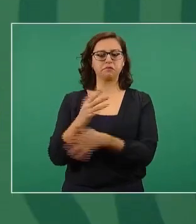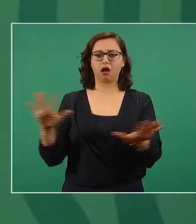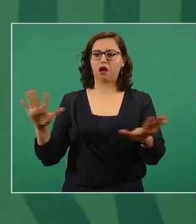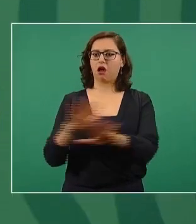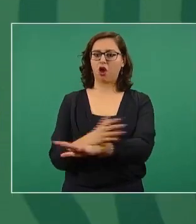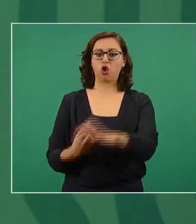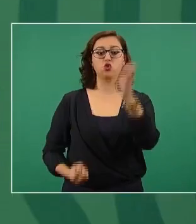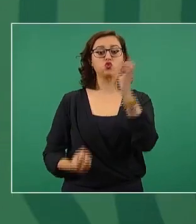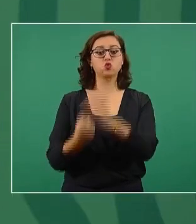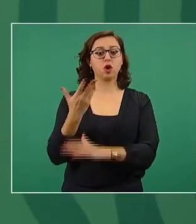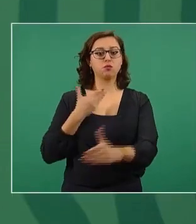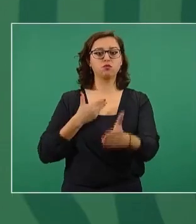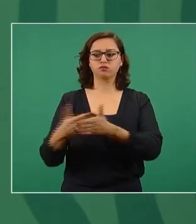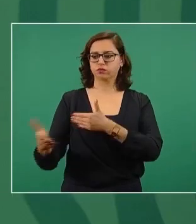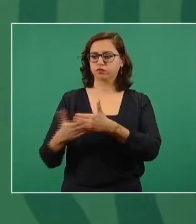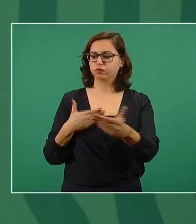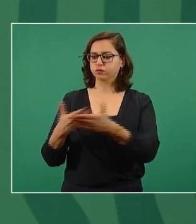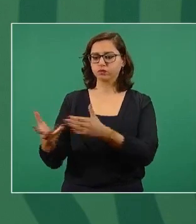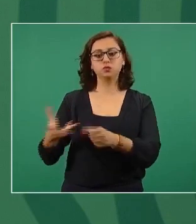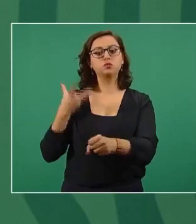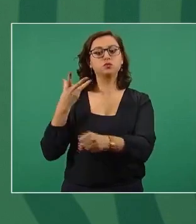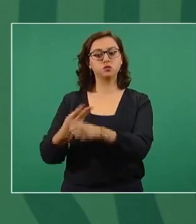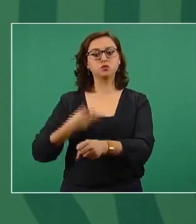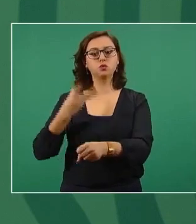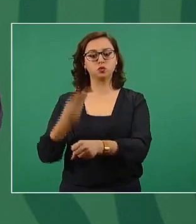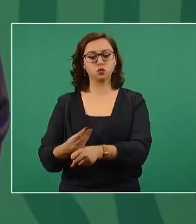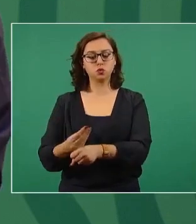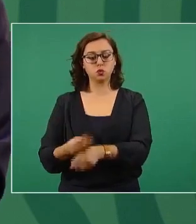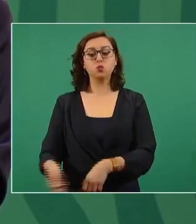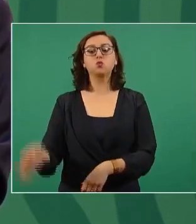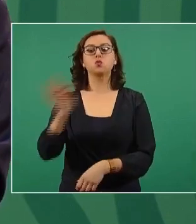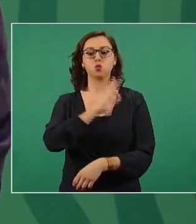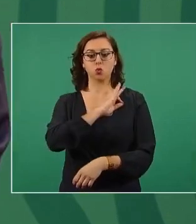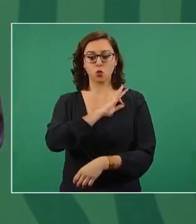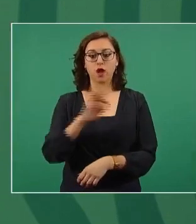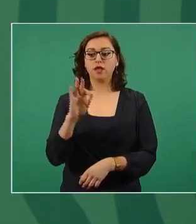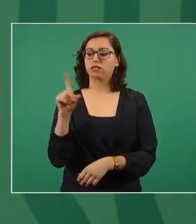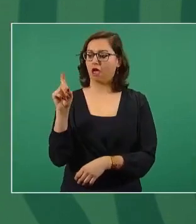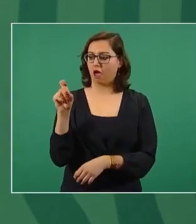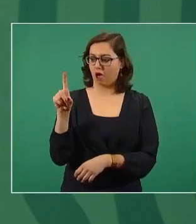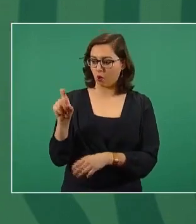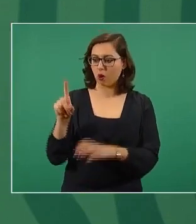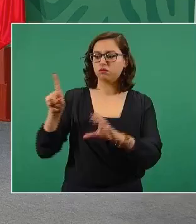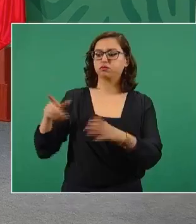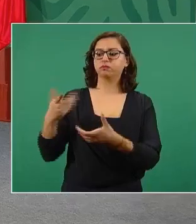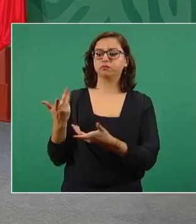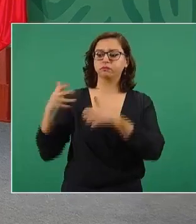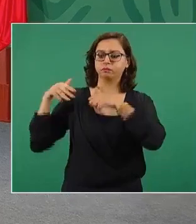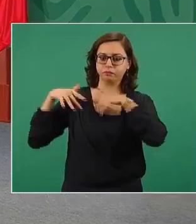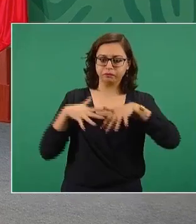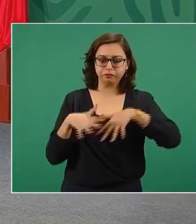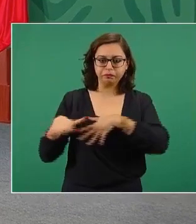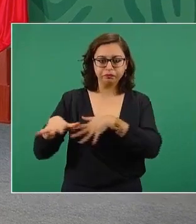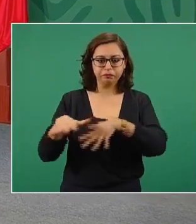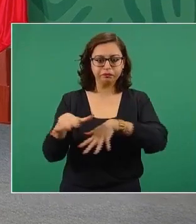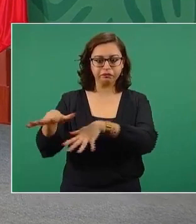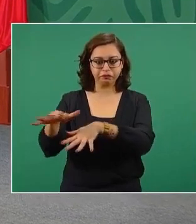lo cual nos permitirá aprovechar el agua de los embalses